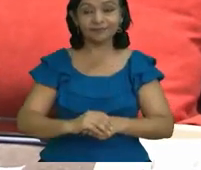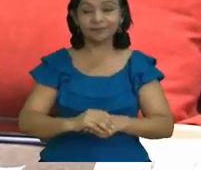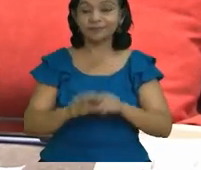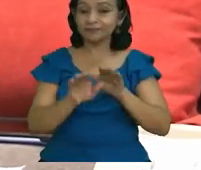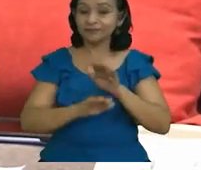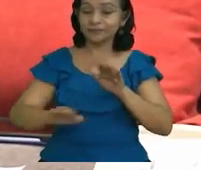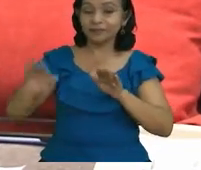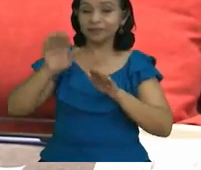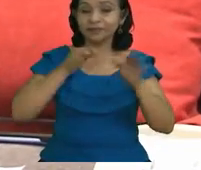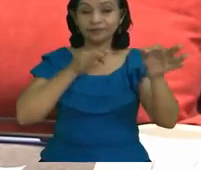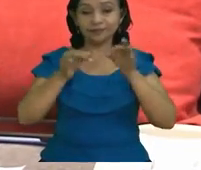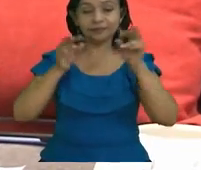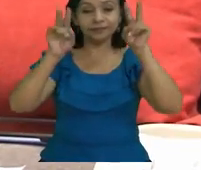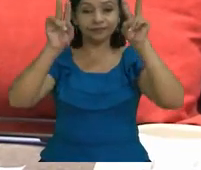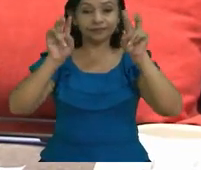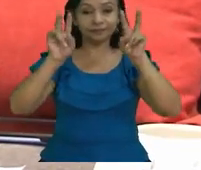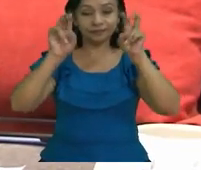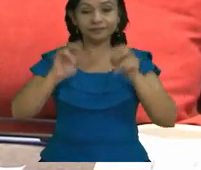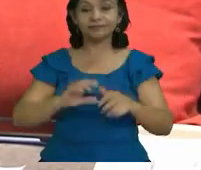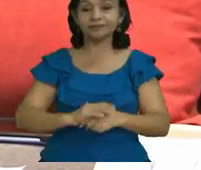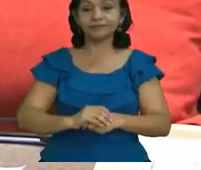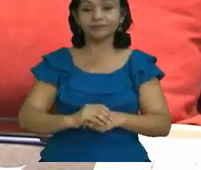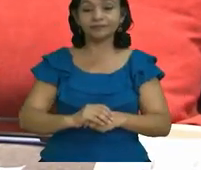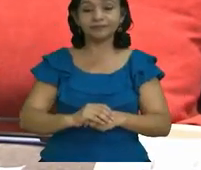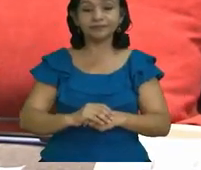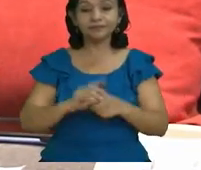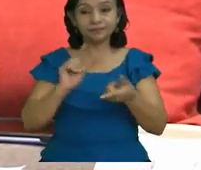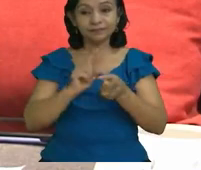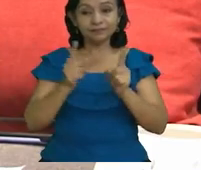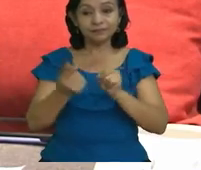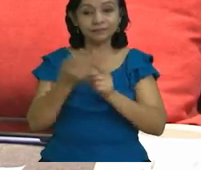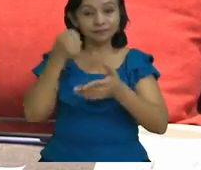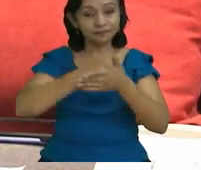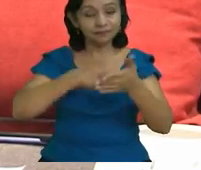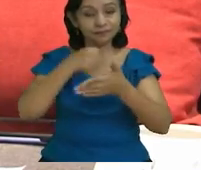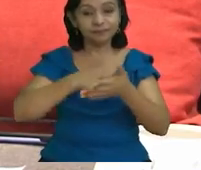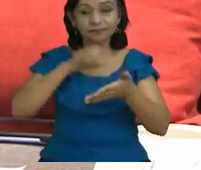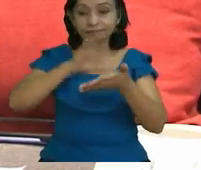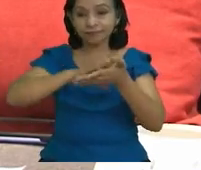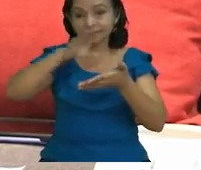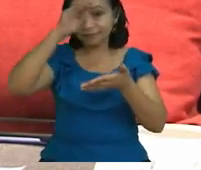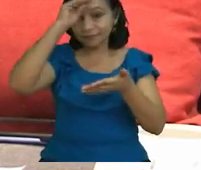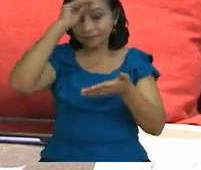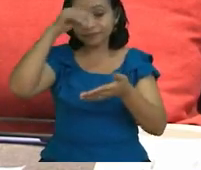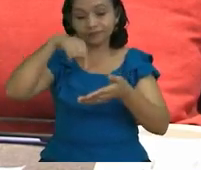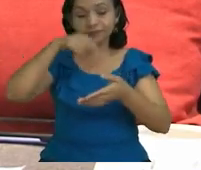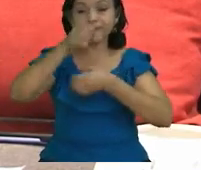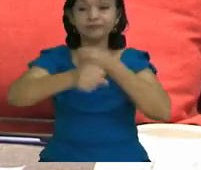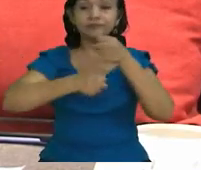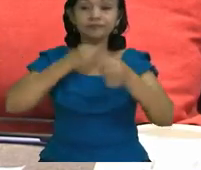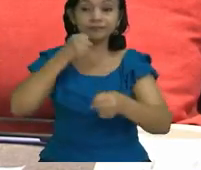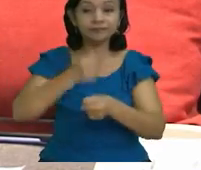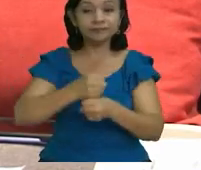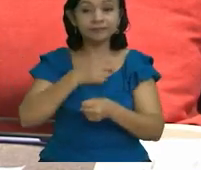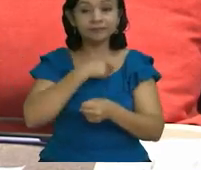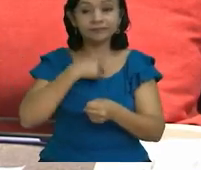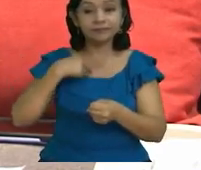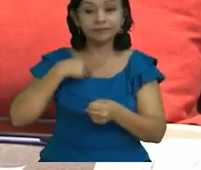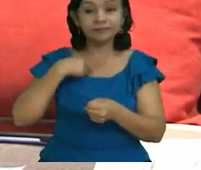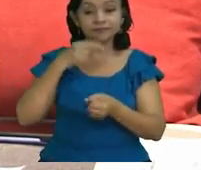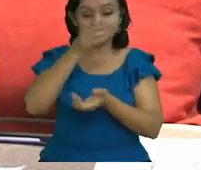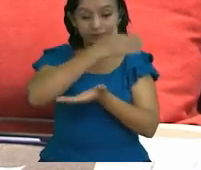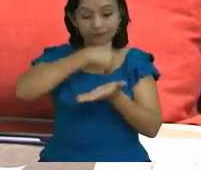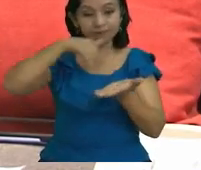ahondar más en esto, de la transferencia y el fortalecimiento de conocimiento, es que este año vamos a ser sede de dos